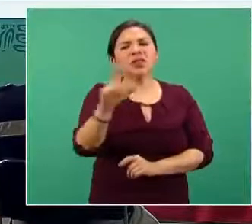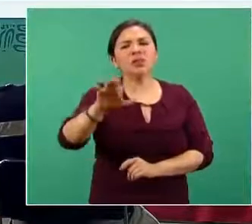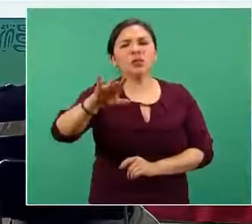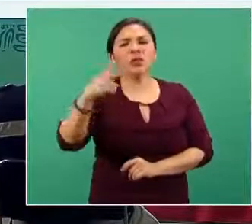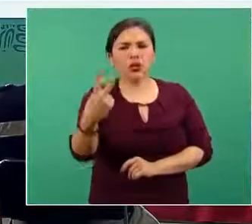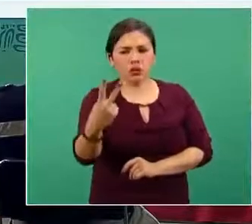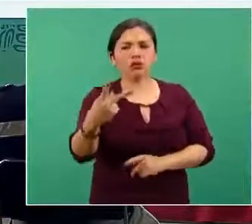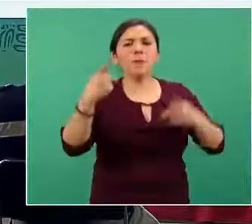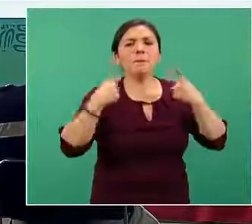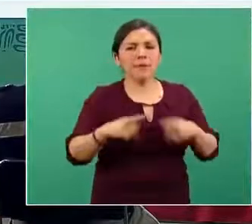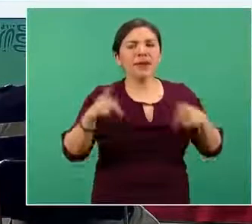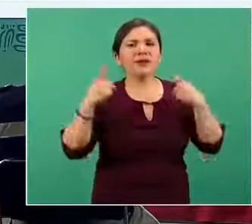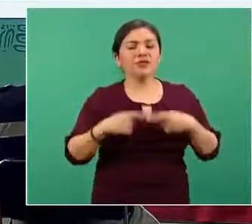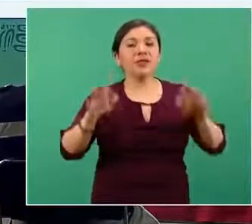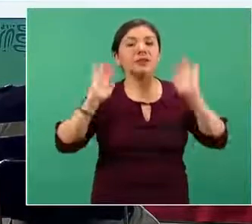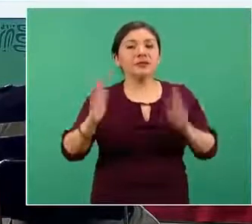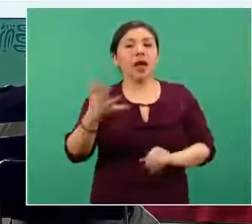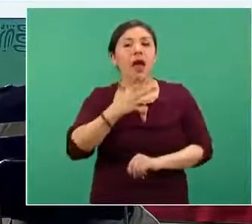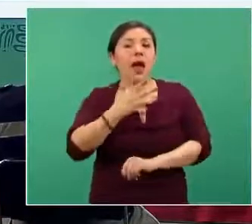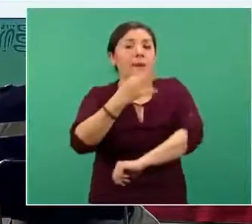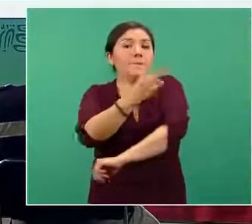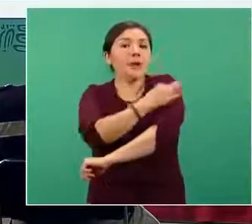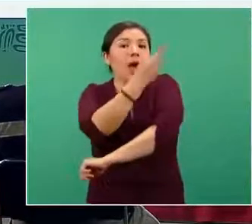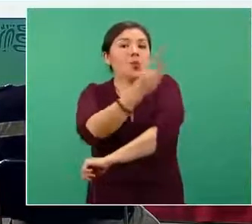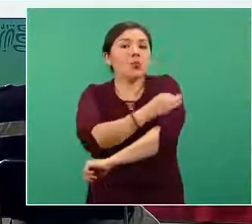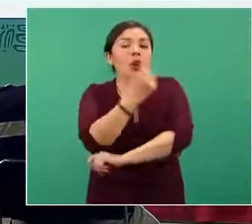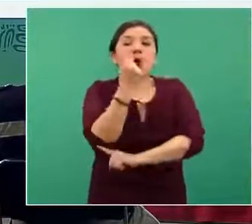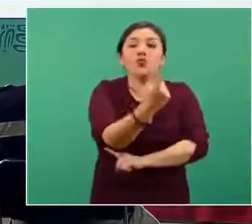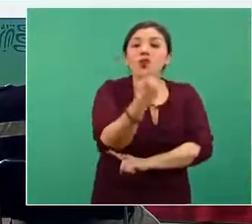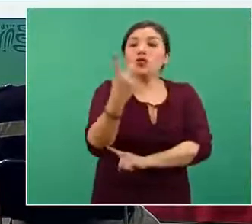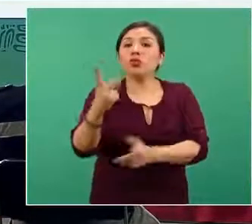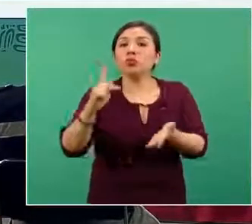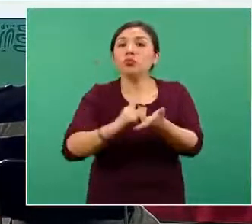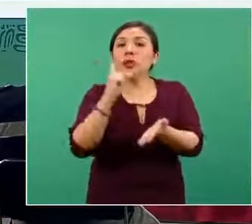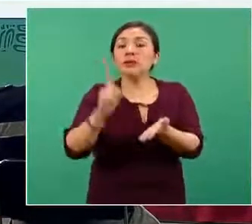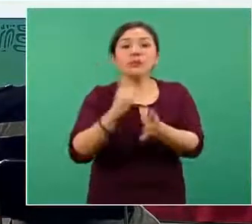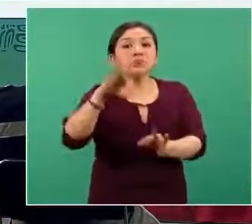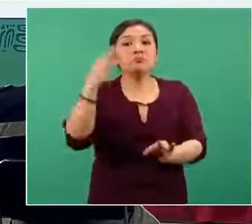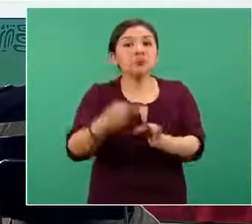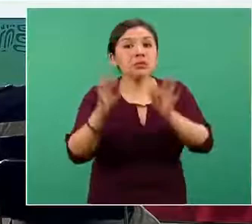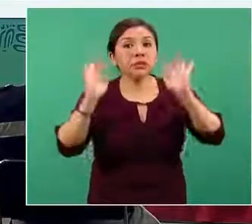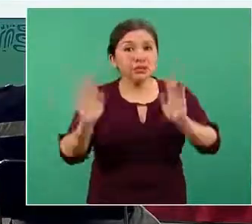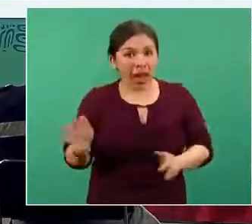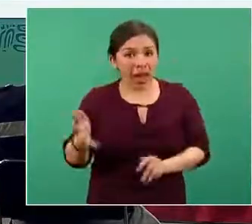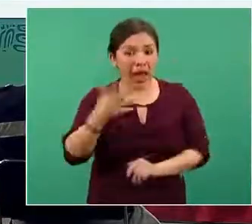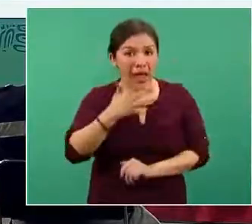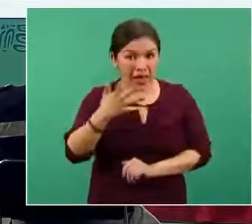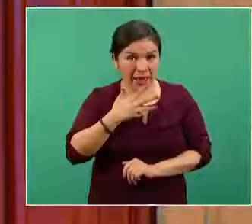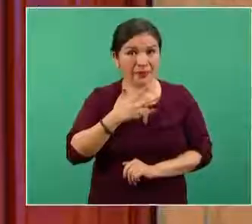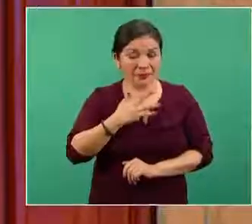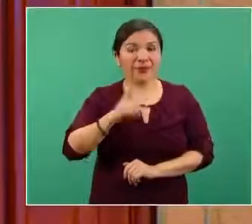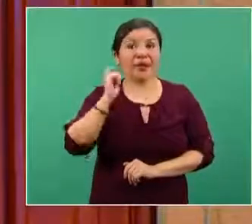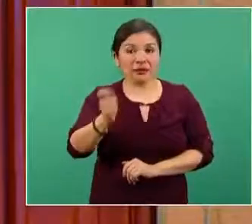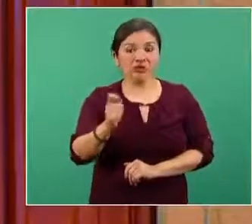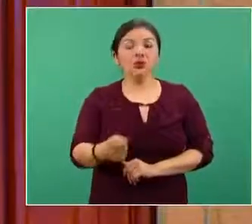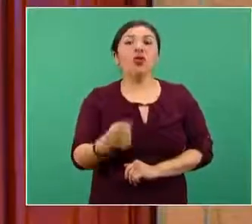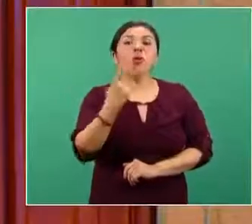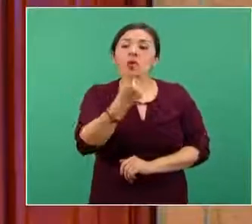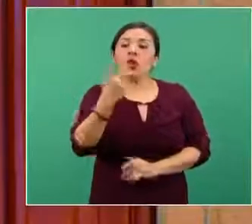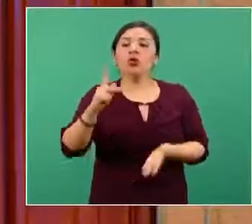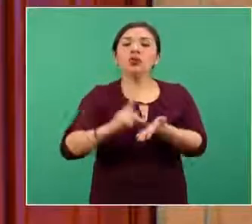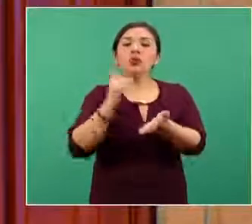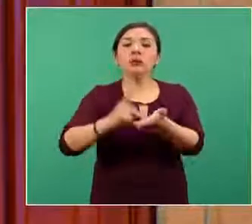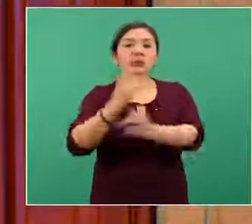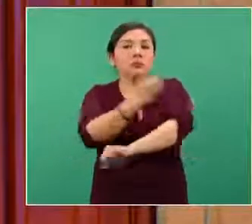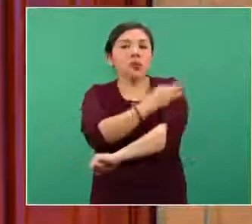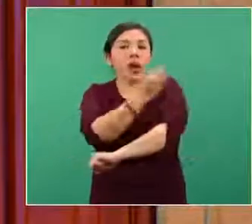748.752 las personas que cuentan con un esquema completo de vacunación, es decir, han recibido hasta este momento las 2